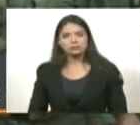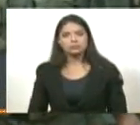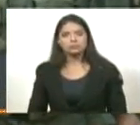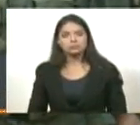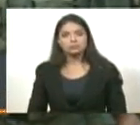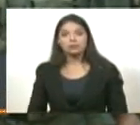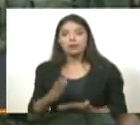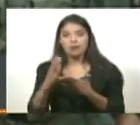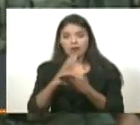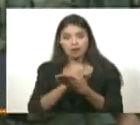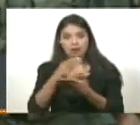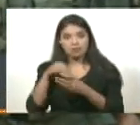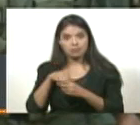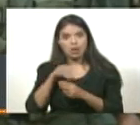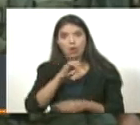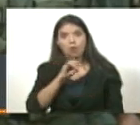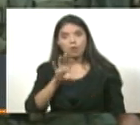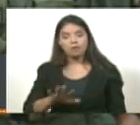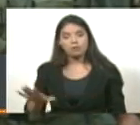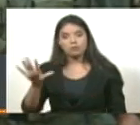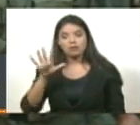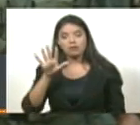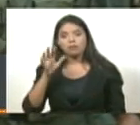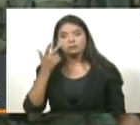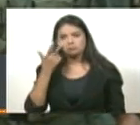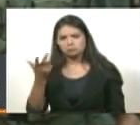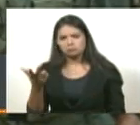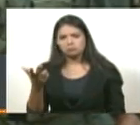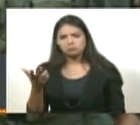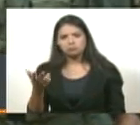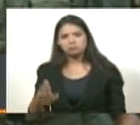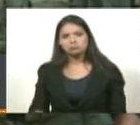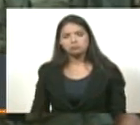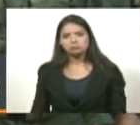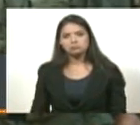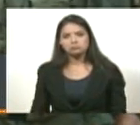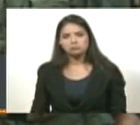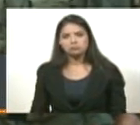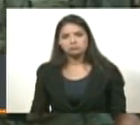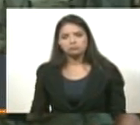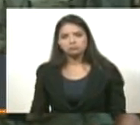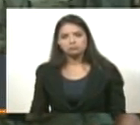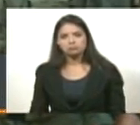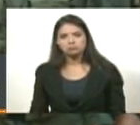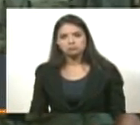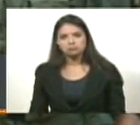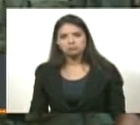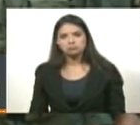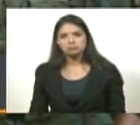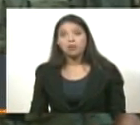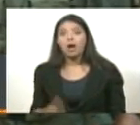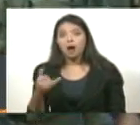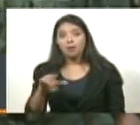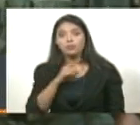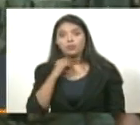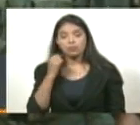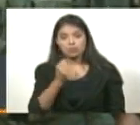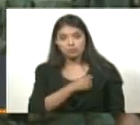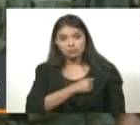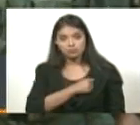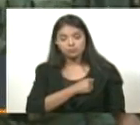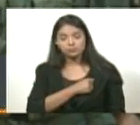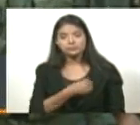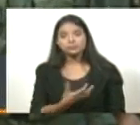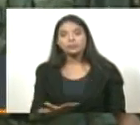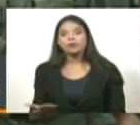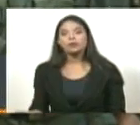oeste, con la presencia de un alto jerarca de la Iglesia Católica, con